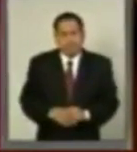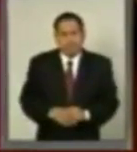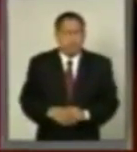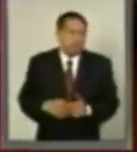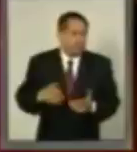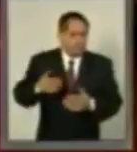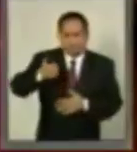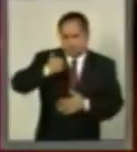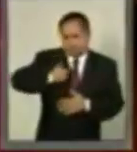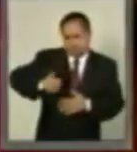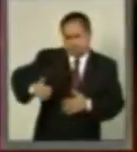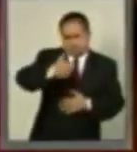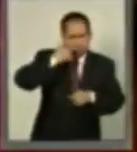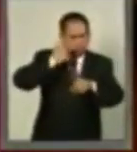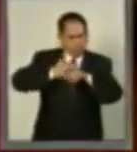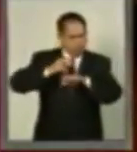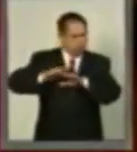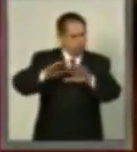Asumiendo cada quien su responsabilidad.